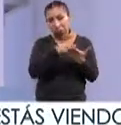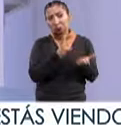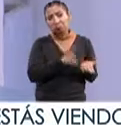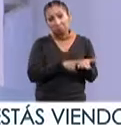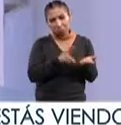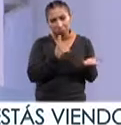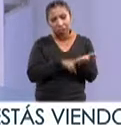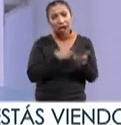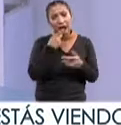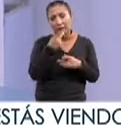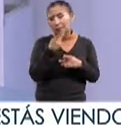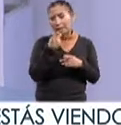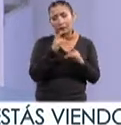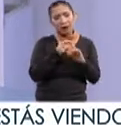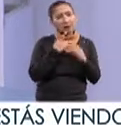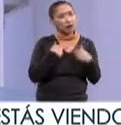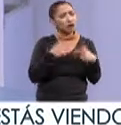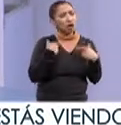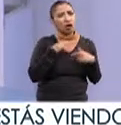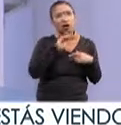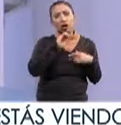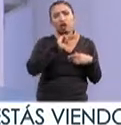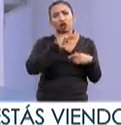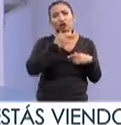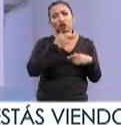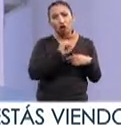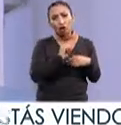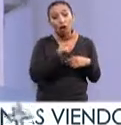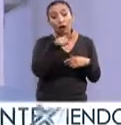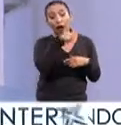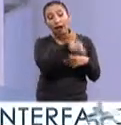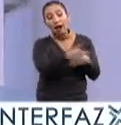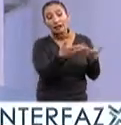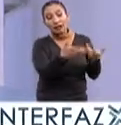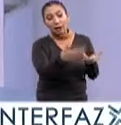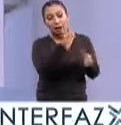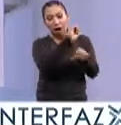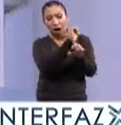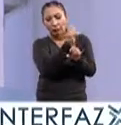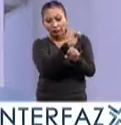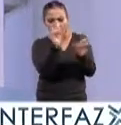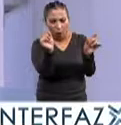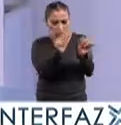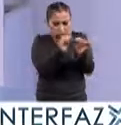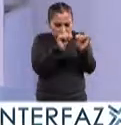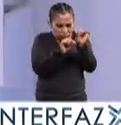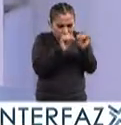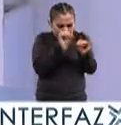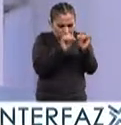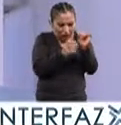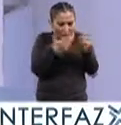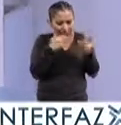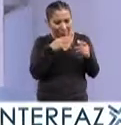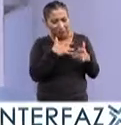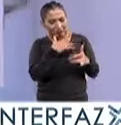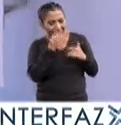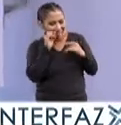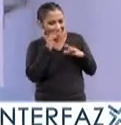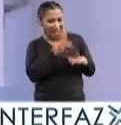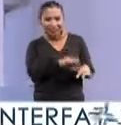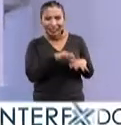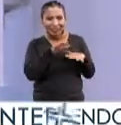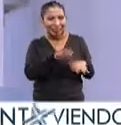válido hacer, hemos hablado de artistas como Schwab, que tenían el arte de la miniatura, provocaban muchas cosas,